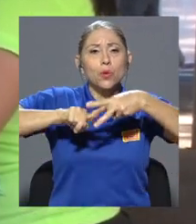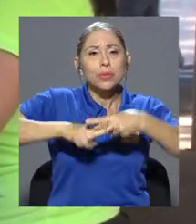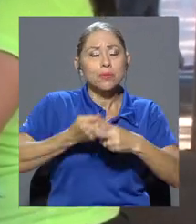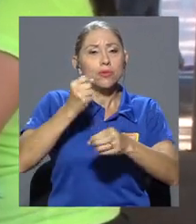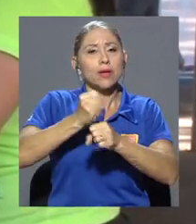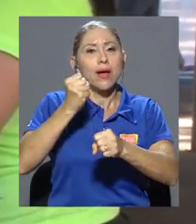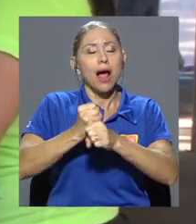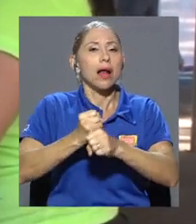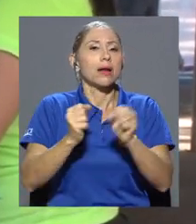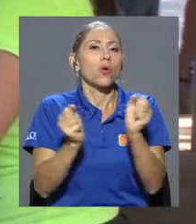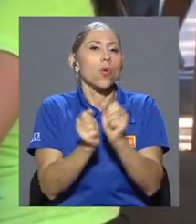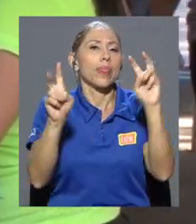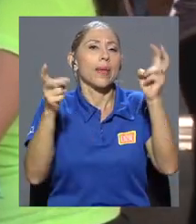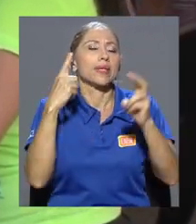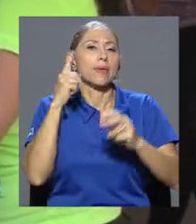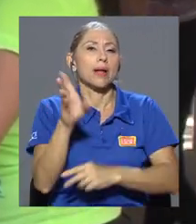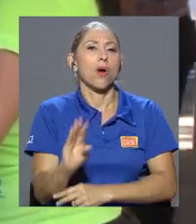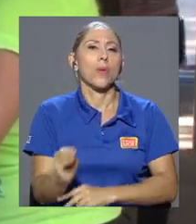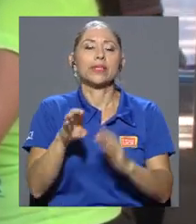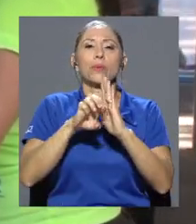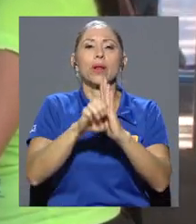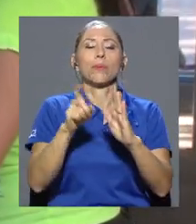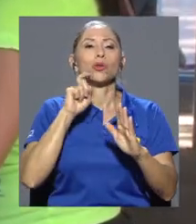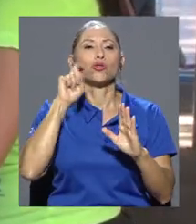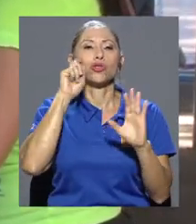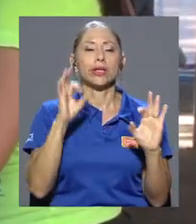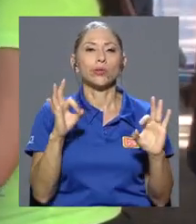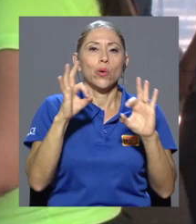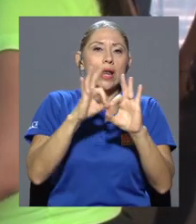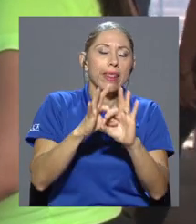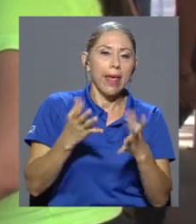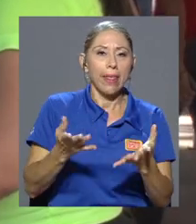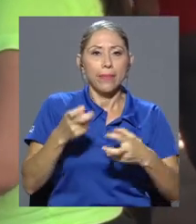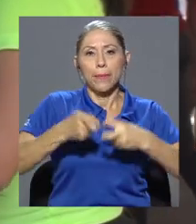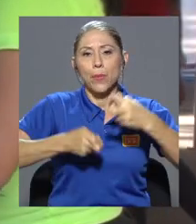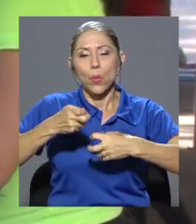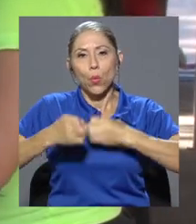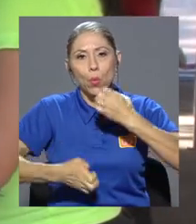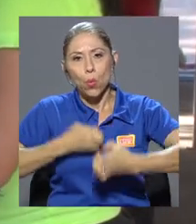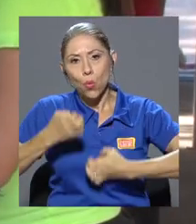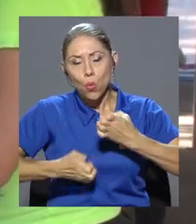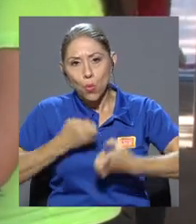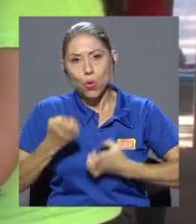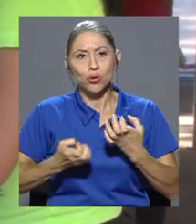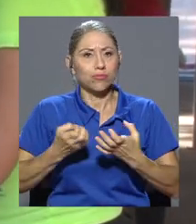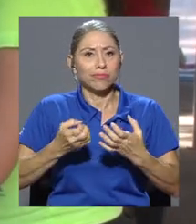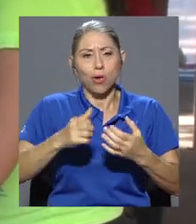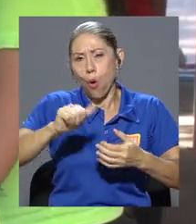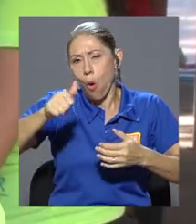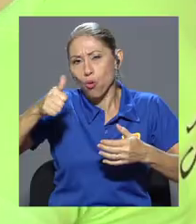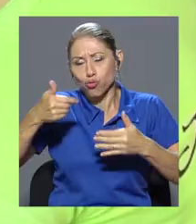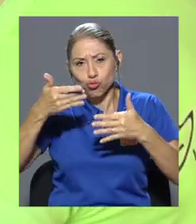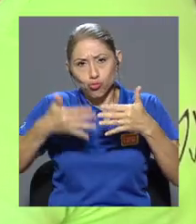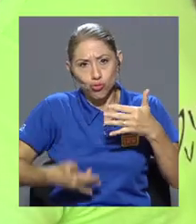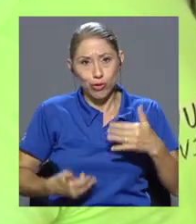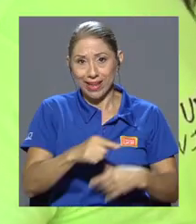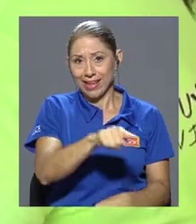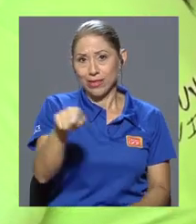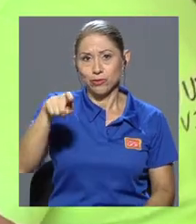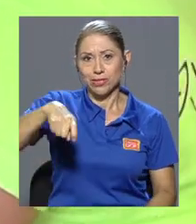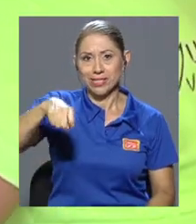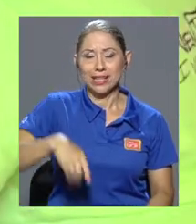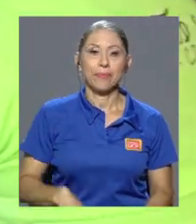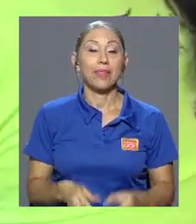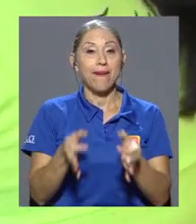temas para jóvenes como puede ser sexualidad como puede ser este problemas emocionales y demás de lo que necesiten ellos